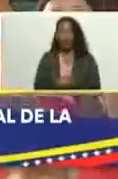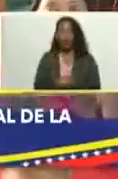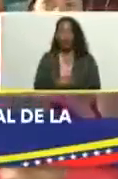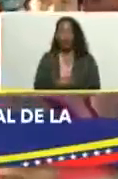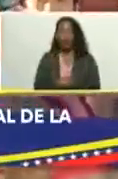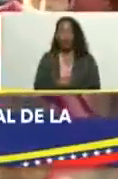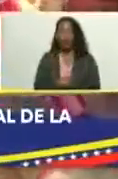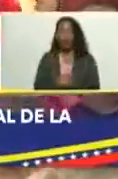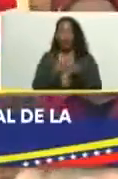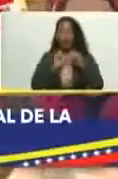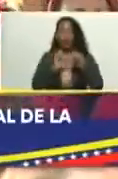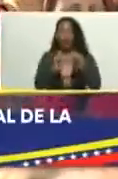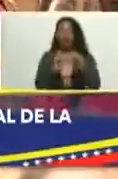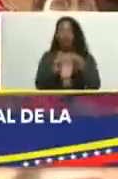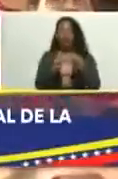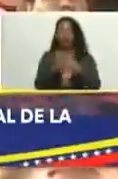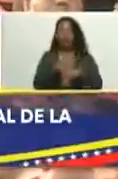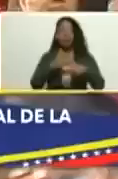Seguir creciendo,